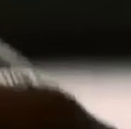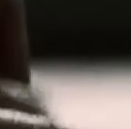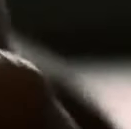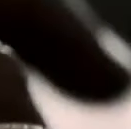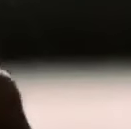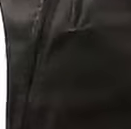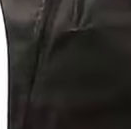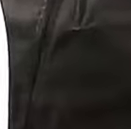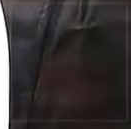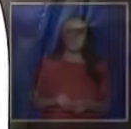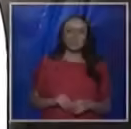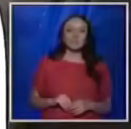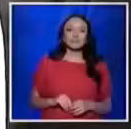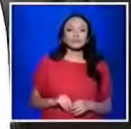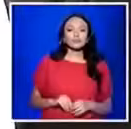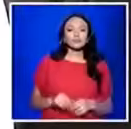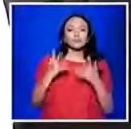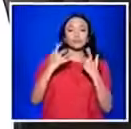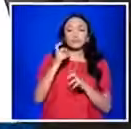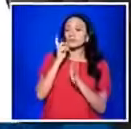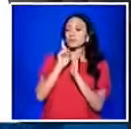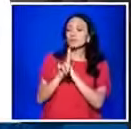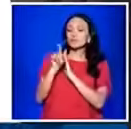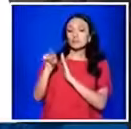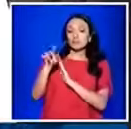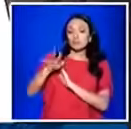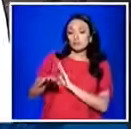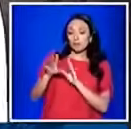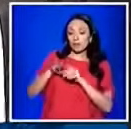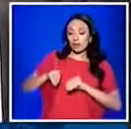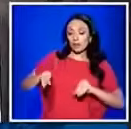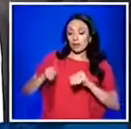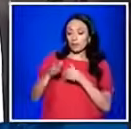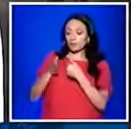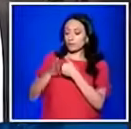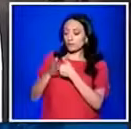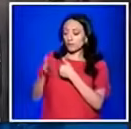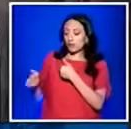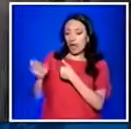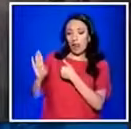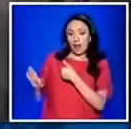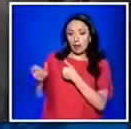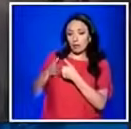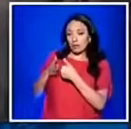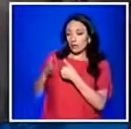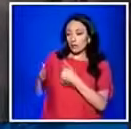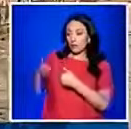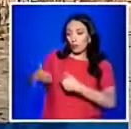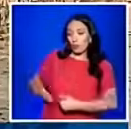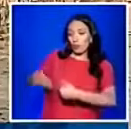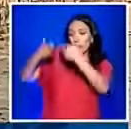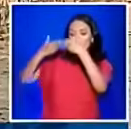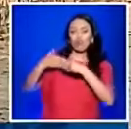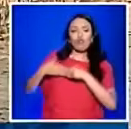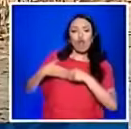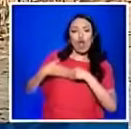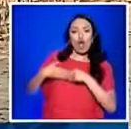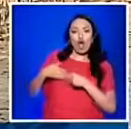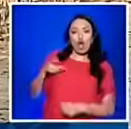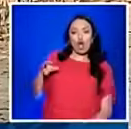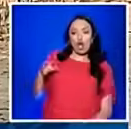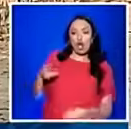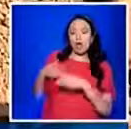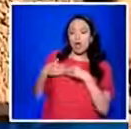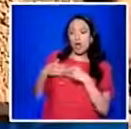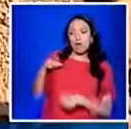nota. Queremos denunciar que en este terreno que está junto a nuestro conjunto, la pared está por colapsar, porque esta empresa, que